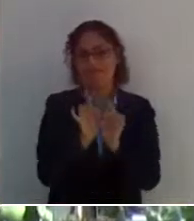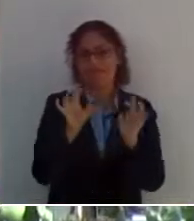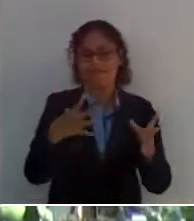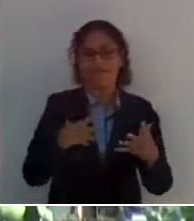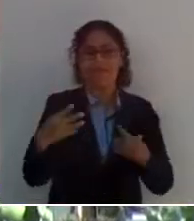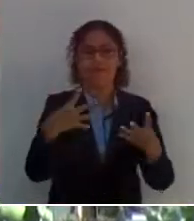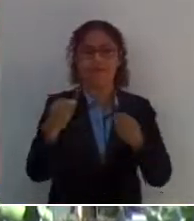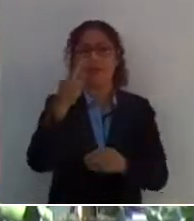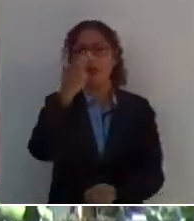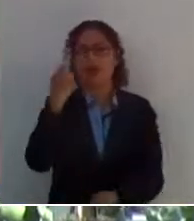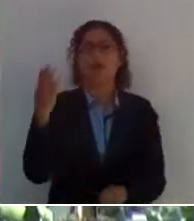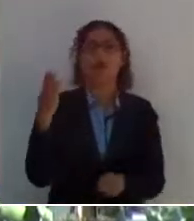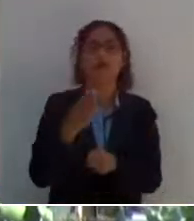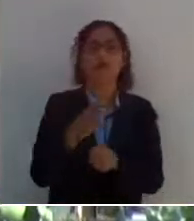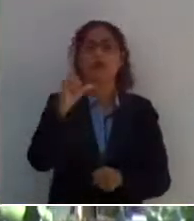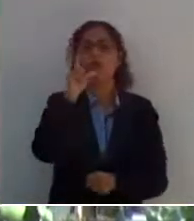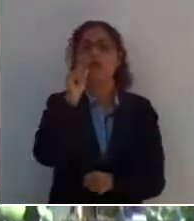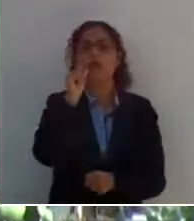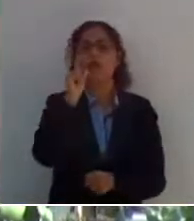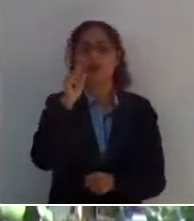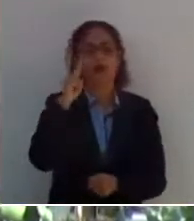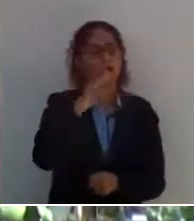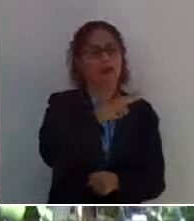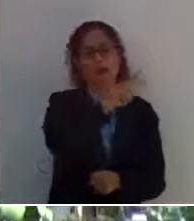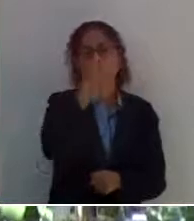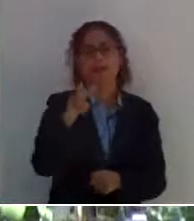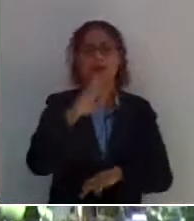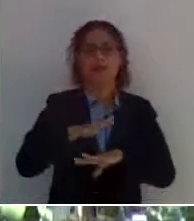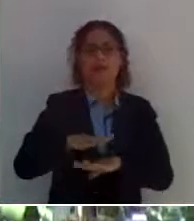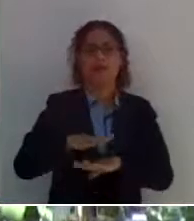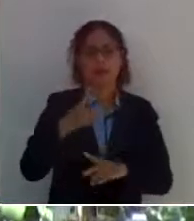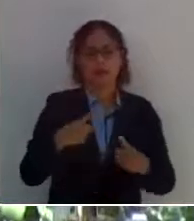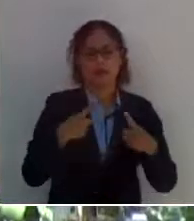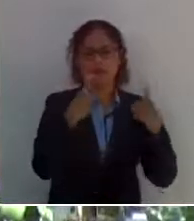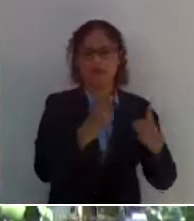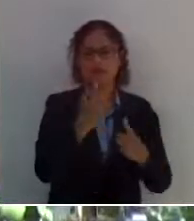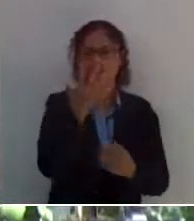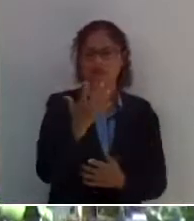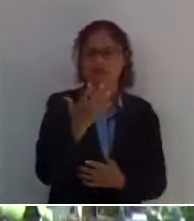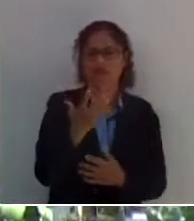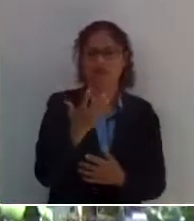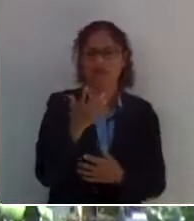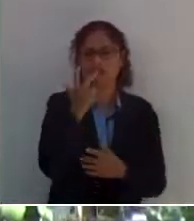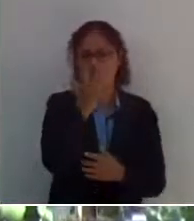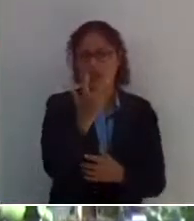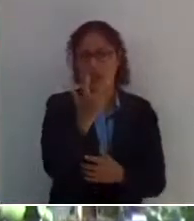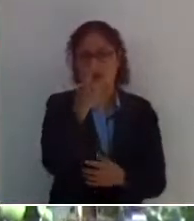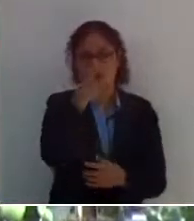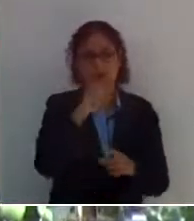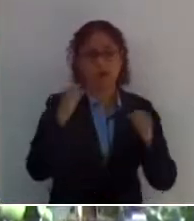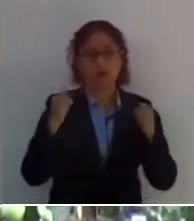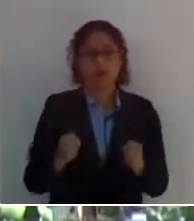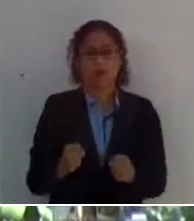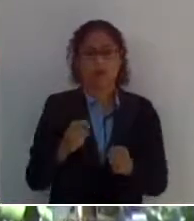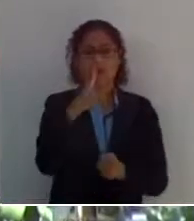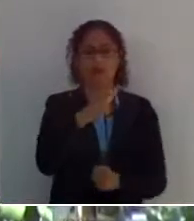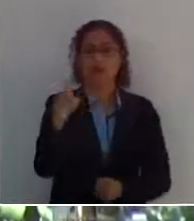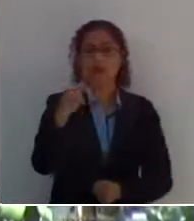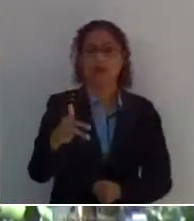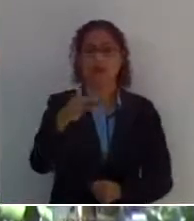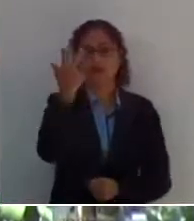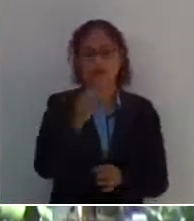la responsabilidad de la policía se ha visto reflejada en mantener acciones firmes de seguridad en los 113